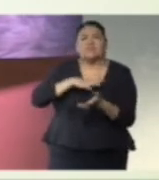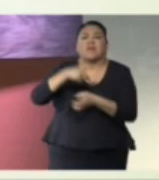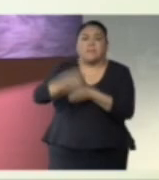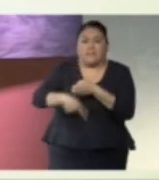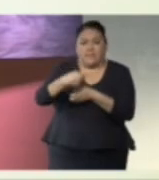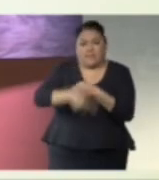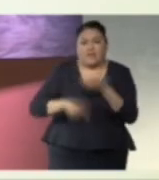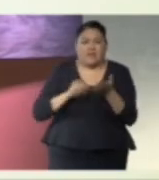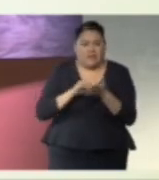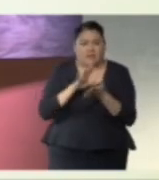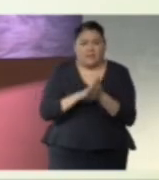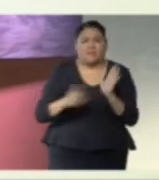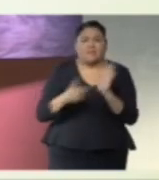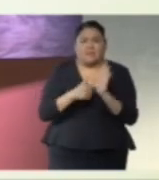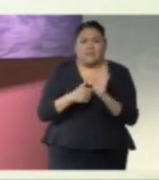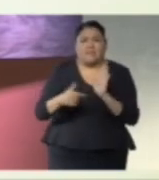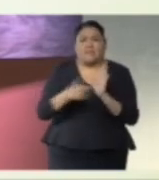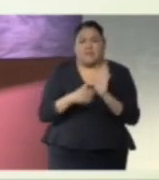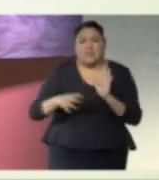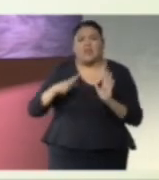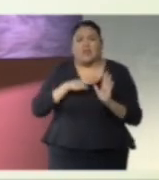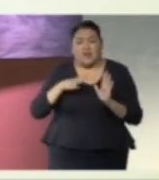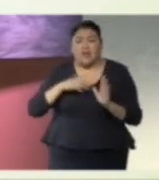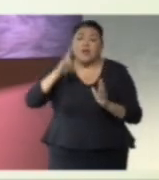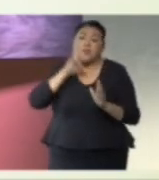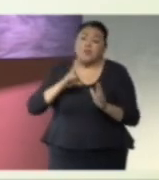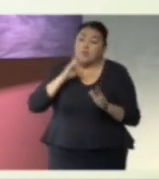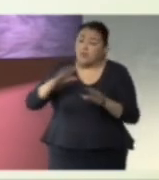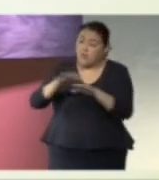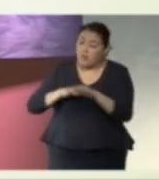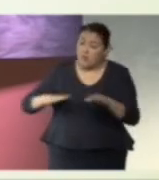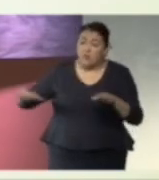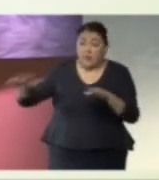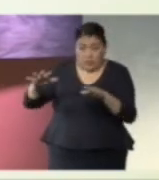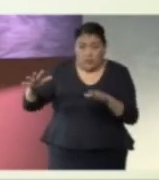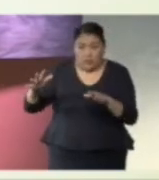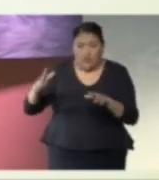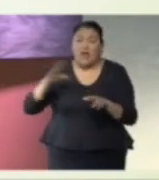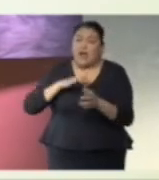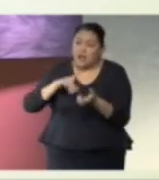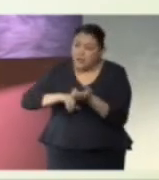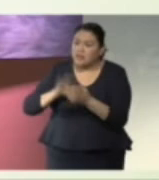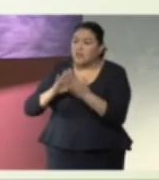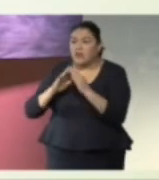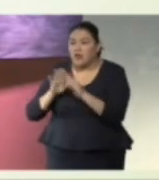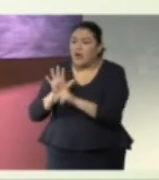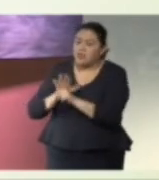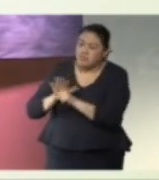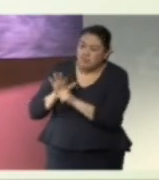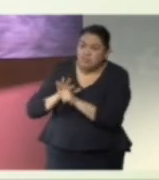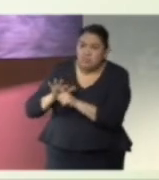un amplio porcentaje de las mujeres que vive hostigamiento sexual, acoso laboral